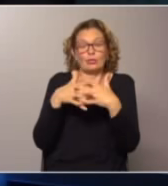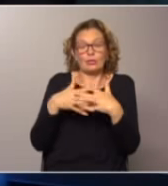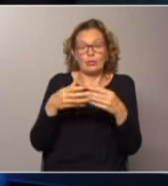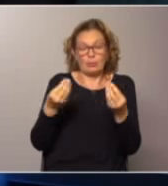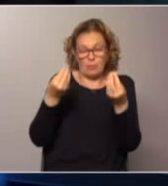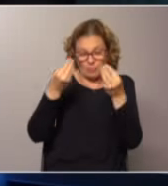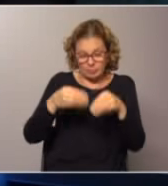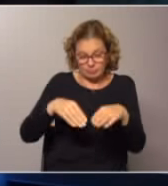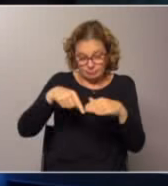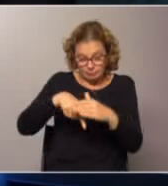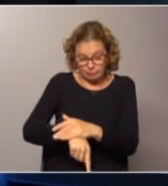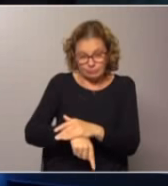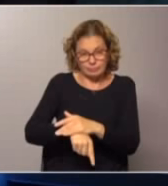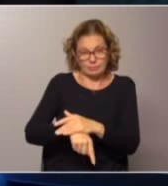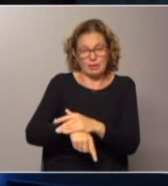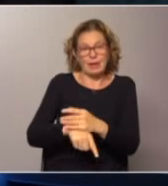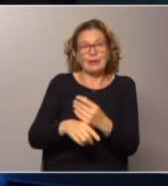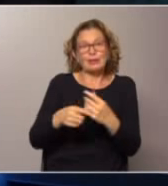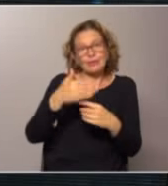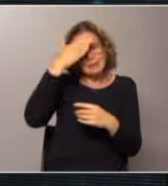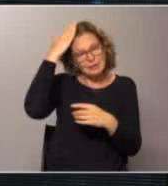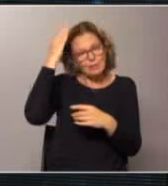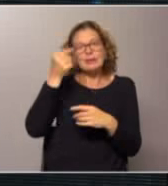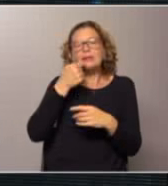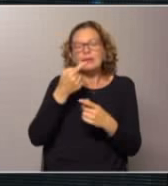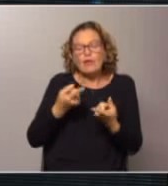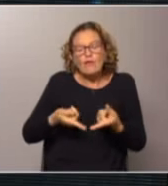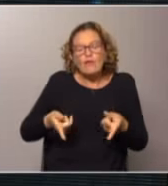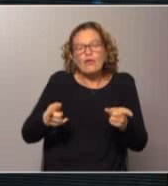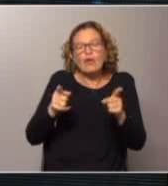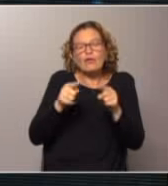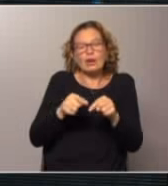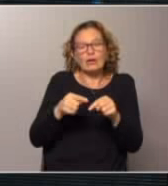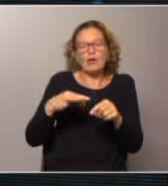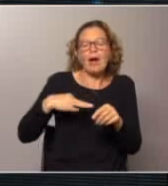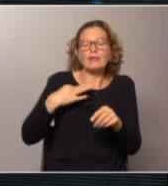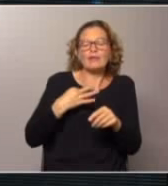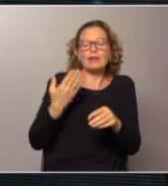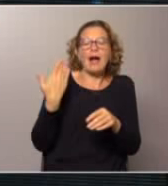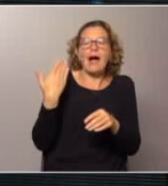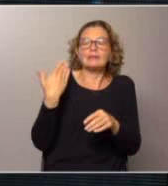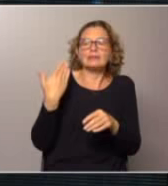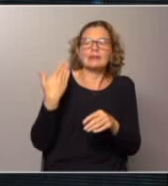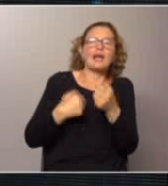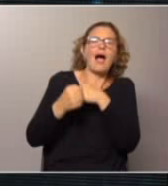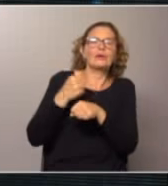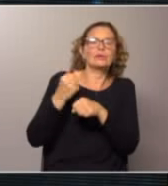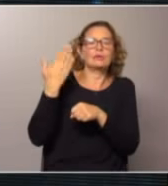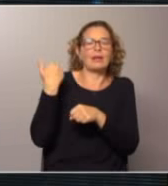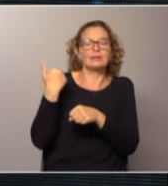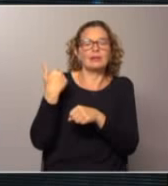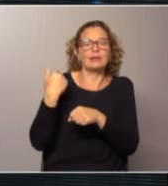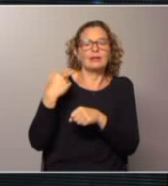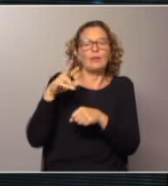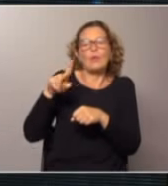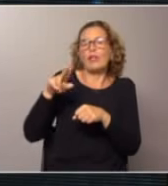y la promesa de trump es volverlos a vivir al pasado hacerlos vivir de nuevo como se vivió en otra época la época